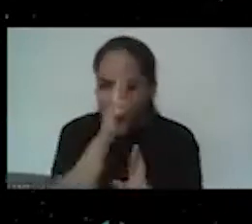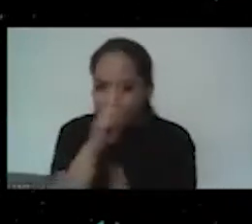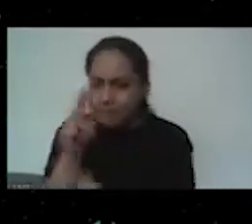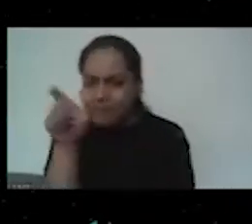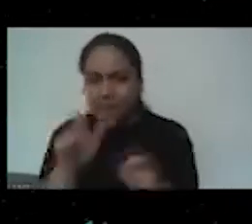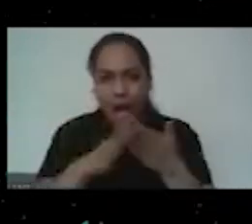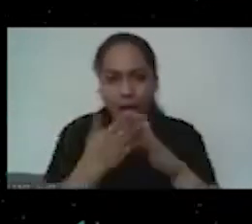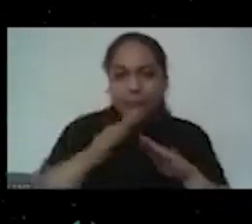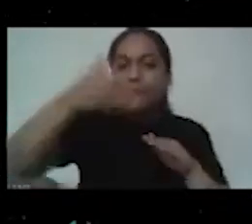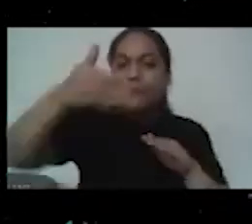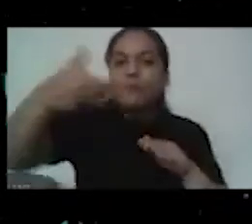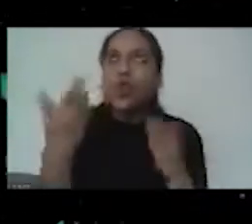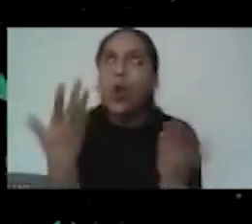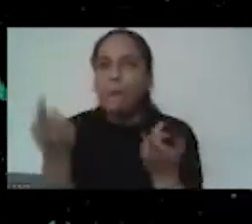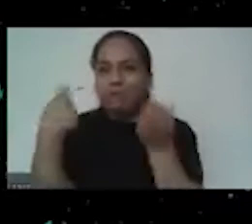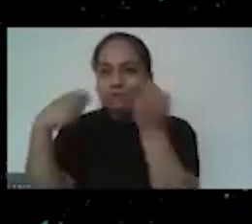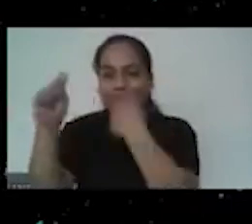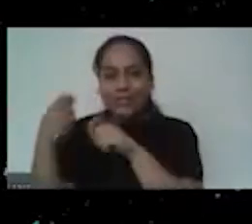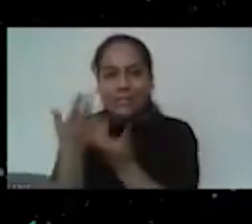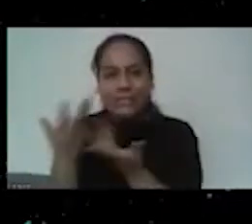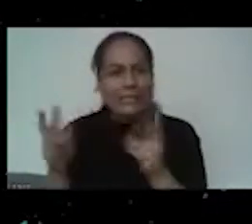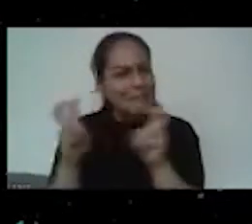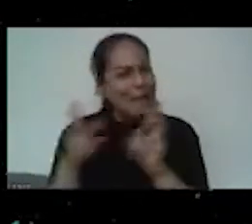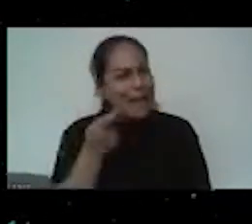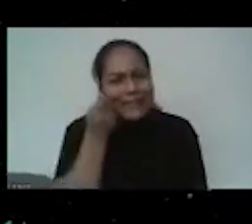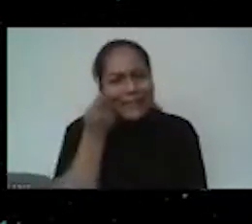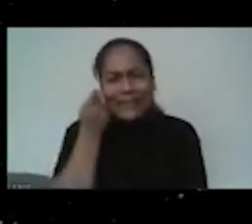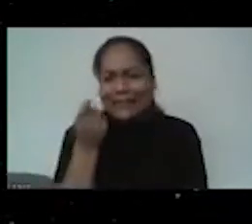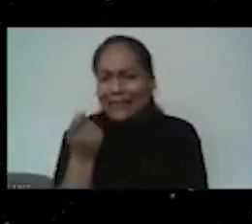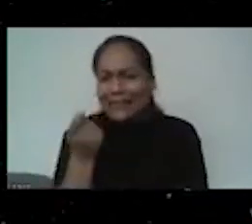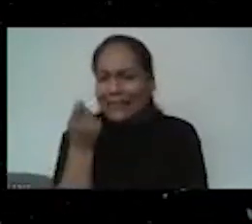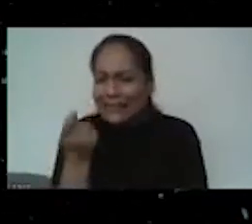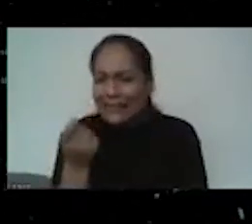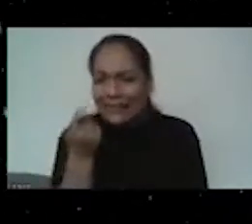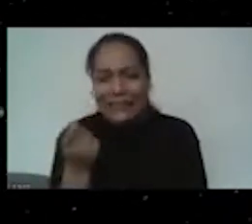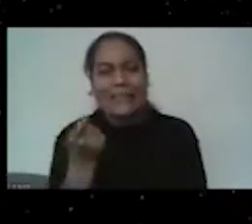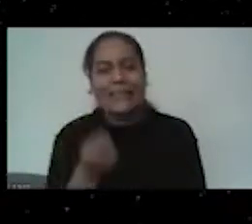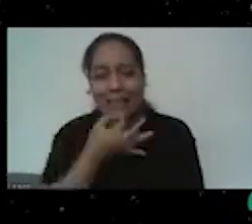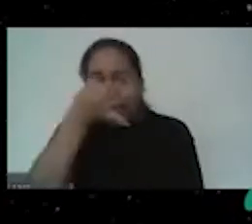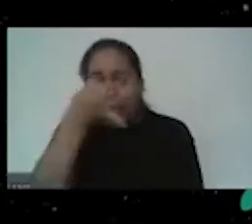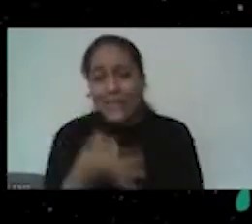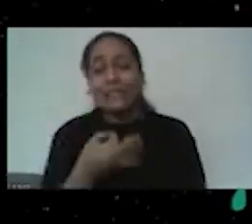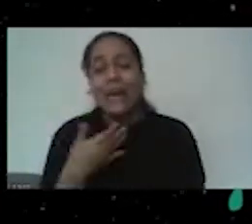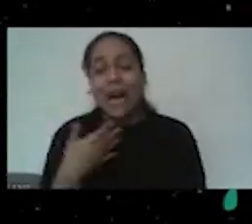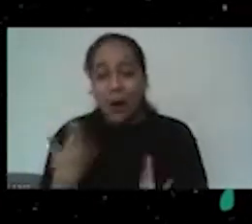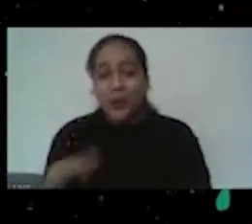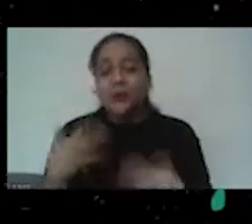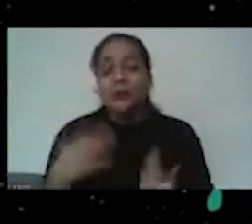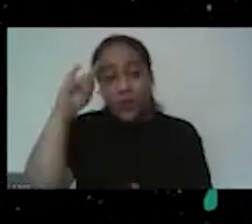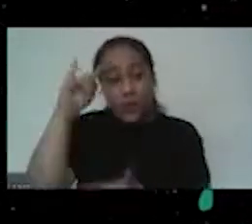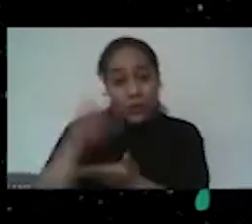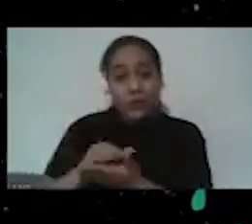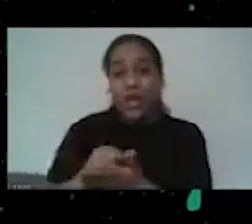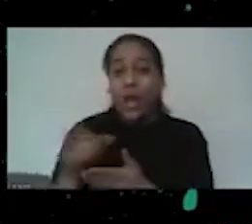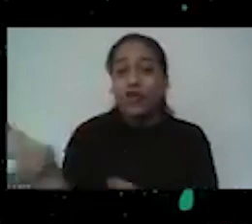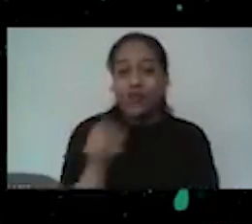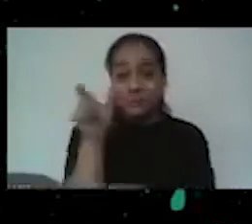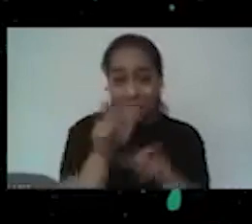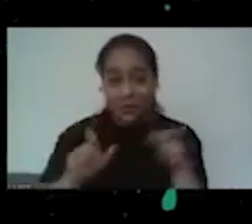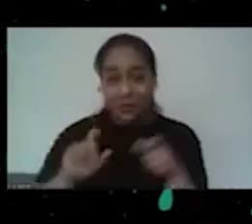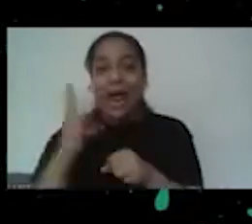la comercialización. Es un tema delicadísimo, delicadísimo, que yo creo que todos los artistas tenemos